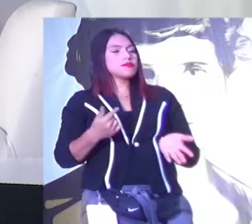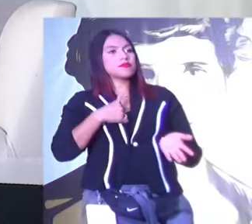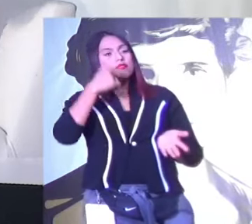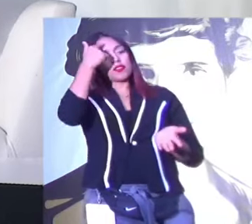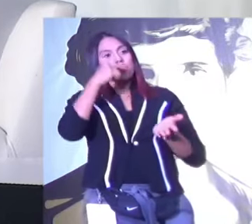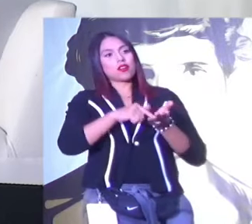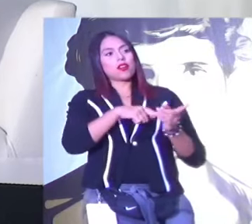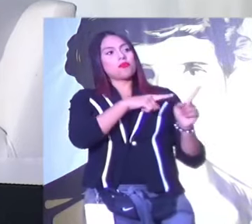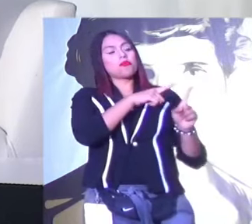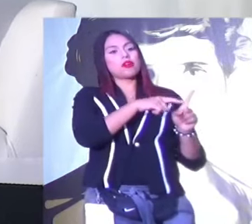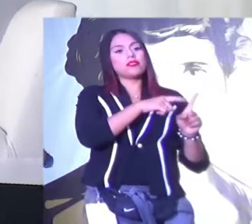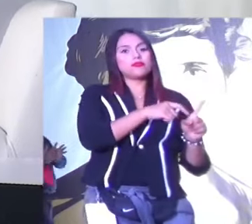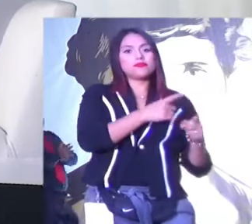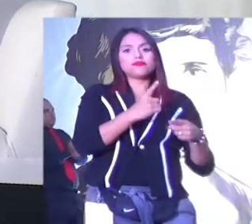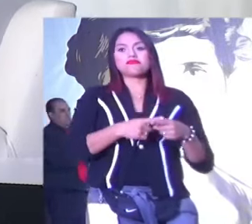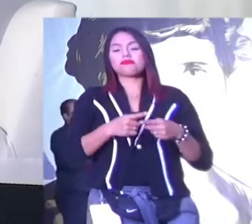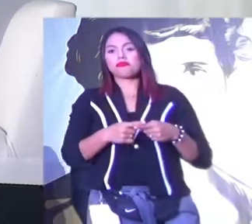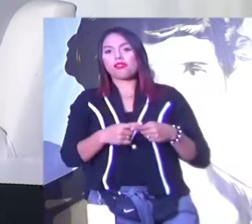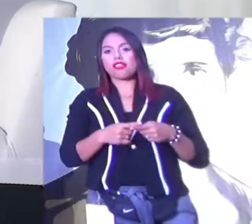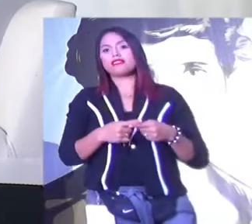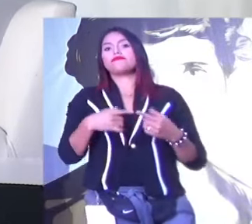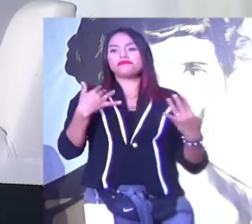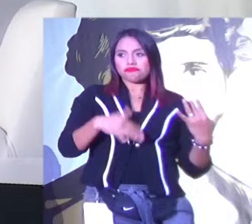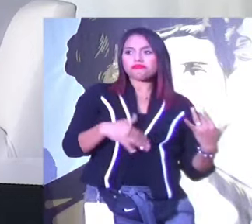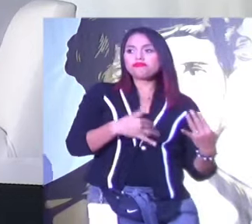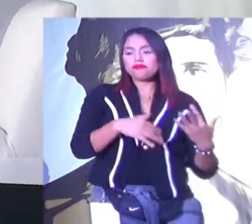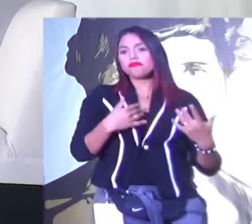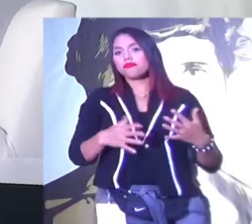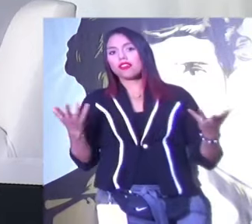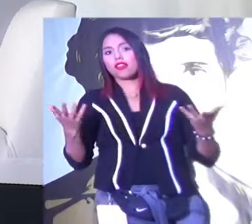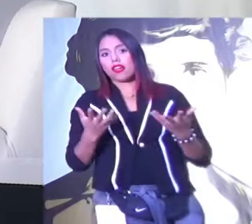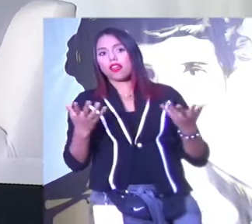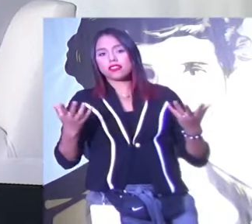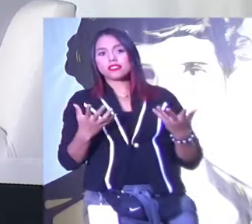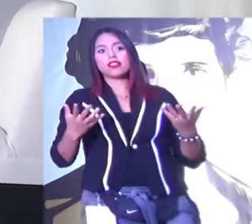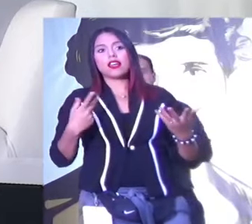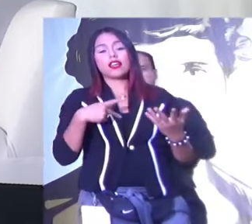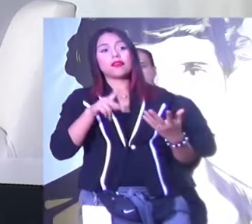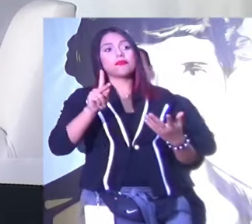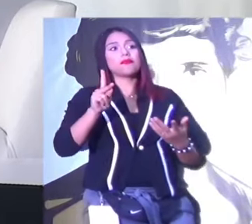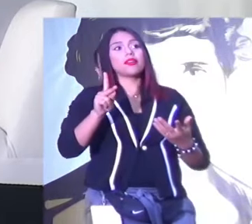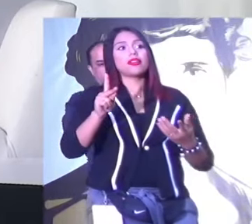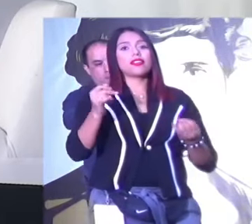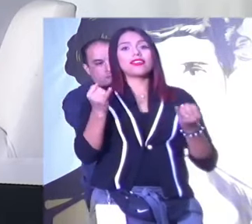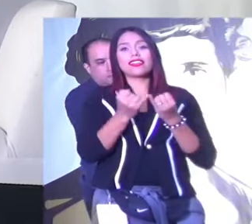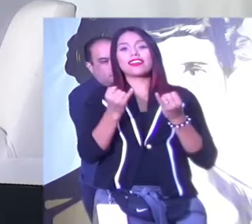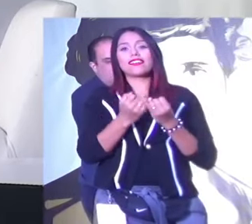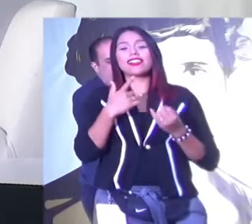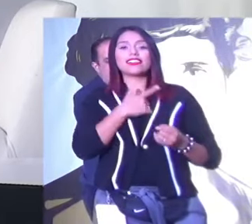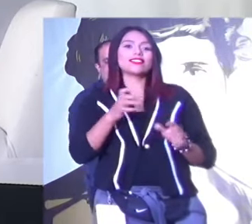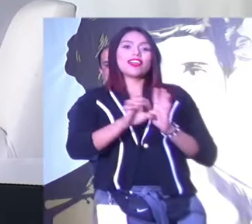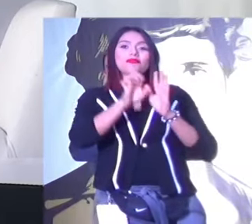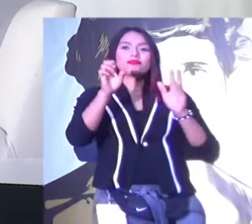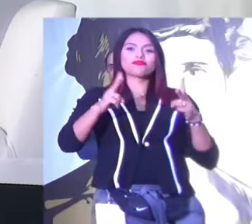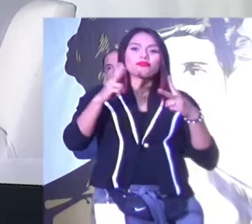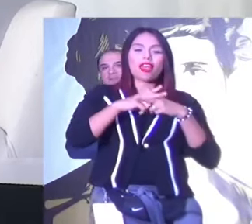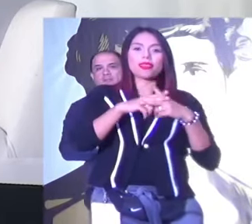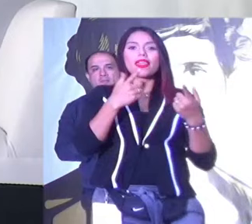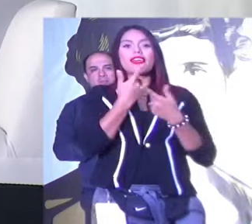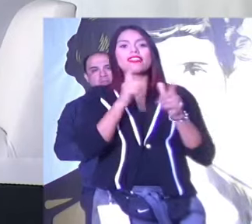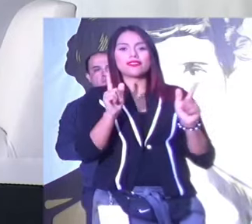personaje que toca algún tipo de instrumento, que pertenece a una banda, pero que aparte le gusta la lucha libre, ¿no? Y que sea luchador también,